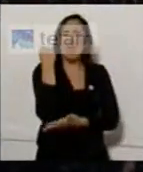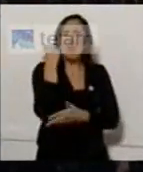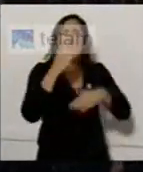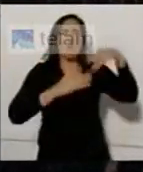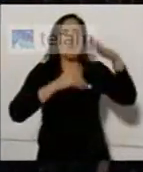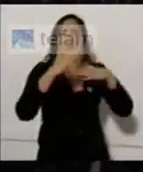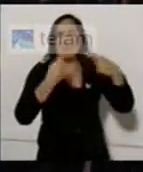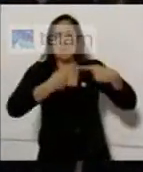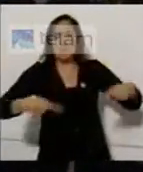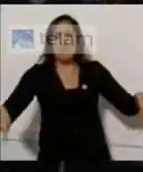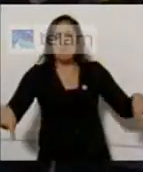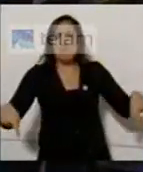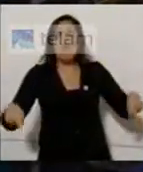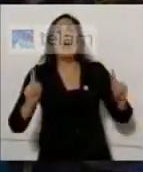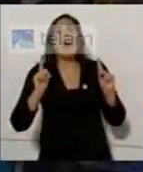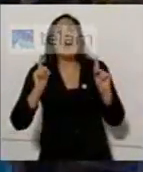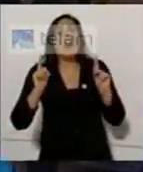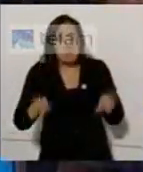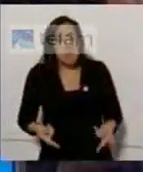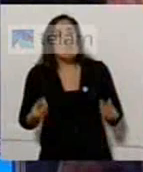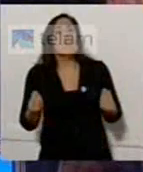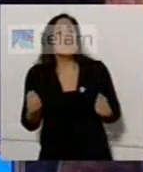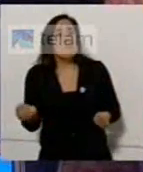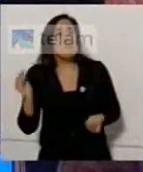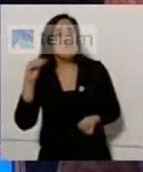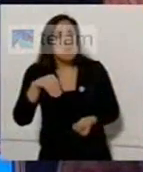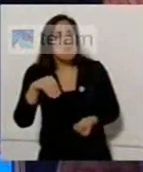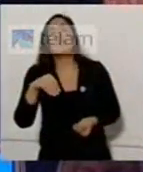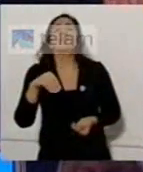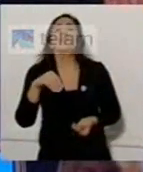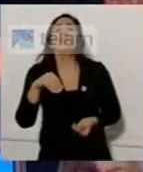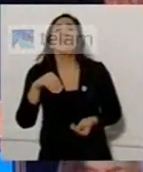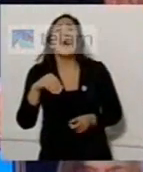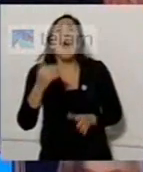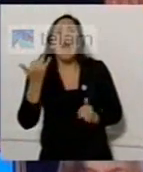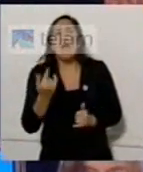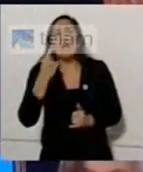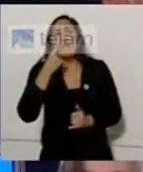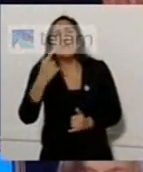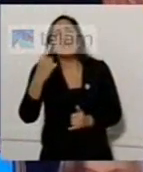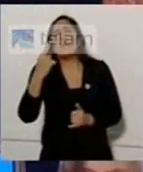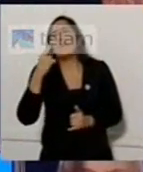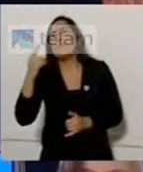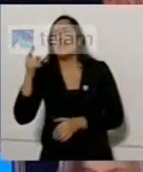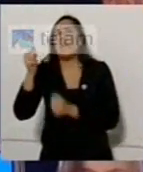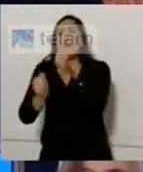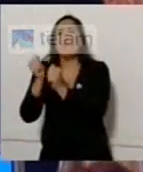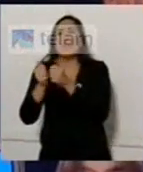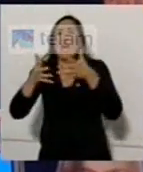también, ¿por qué no?, en los miles y miles de pequeños y medianos